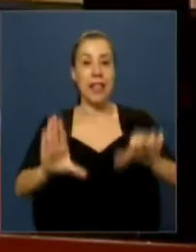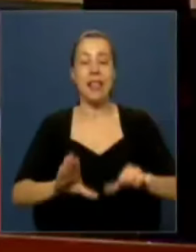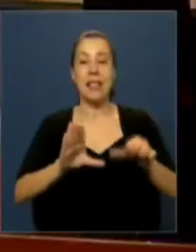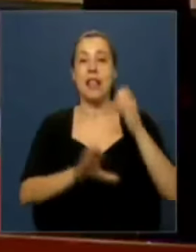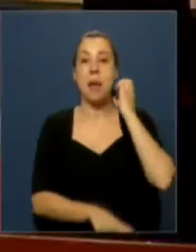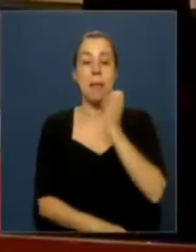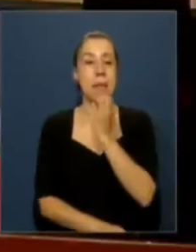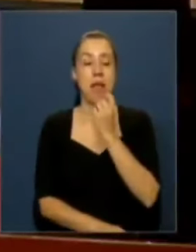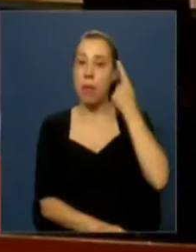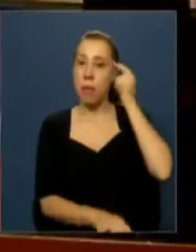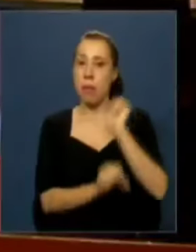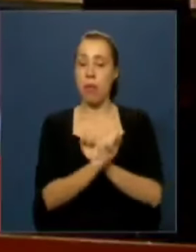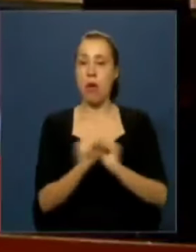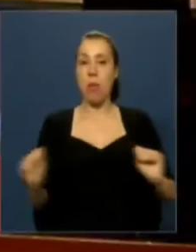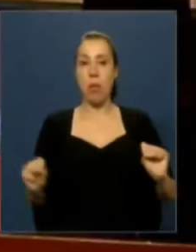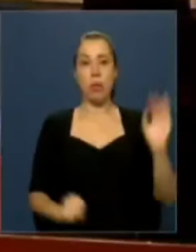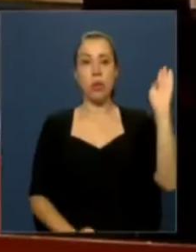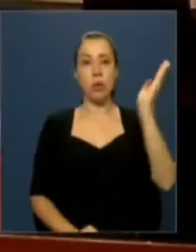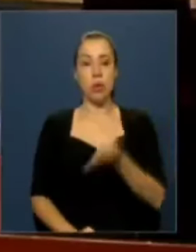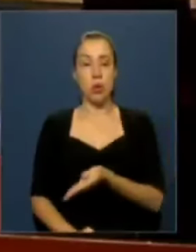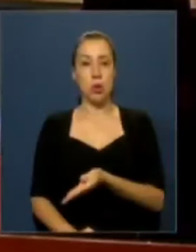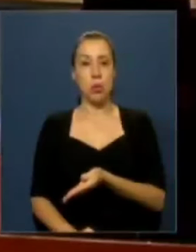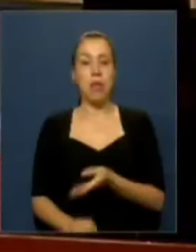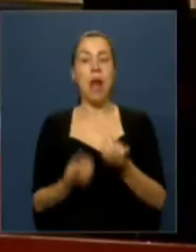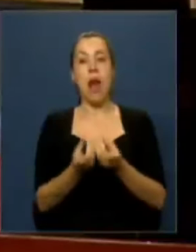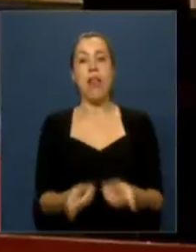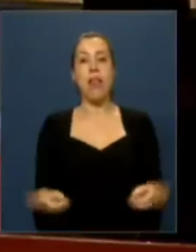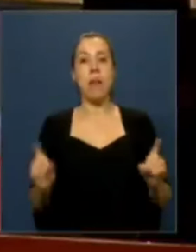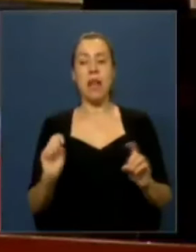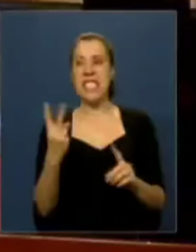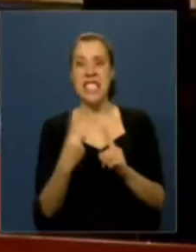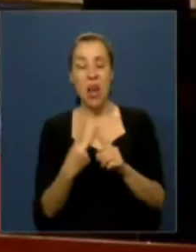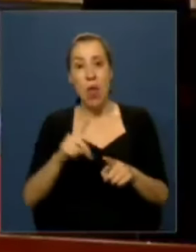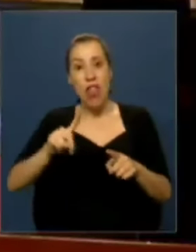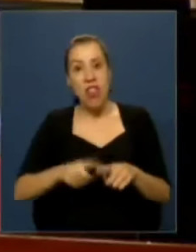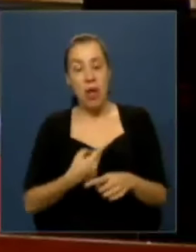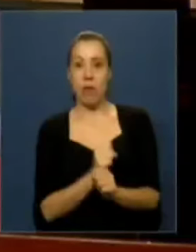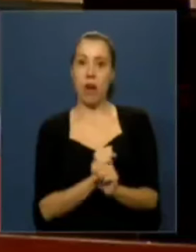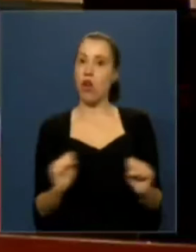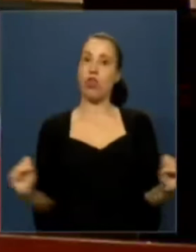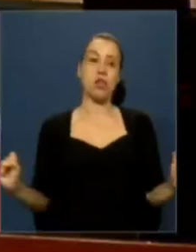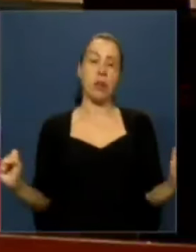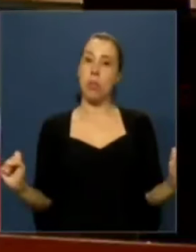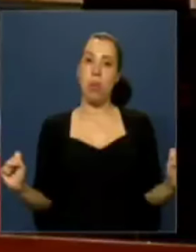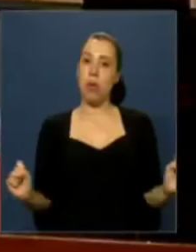16 de mayo, pero no podemos suspender el ejercicio de la democracia por segunda vez y, por lo tanto,